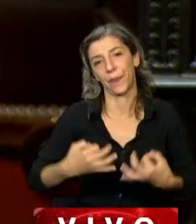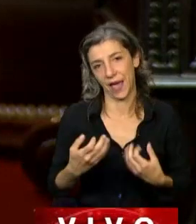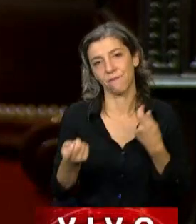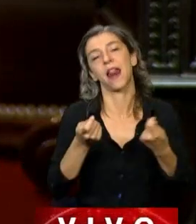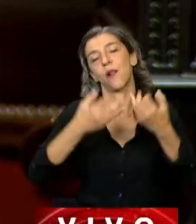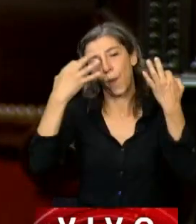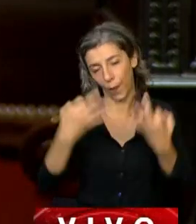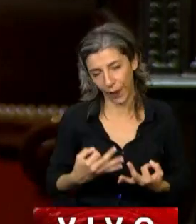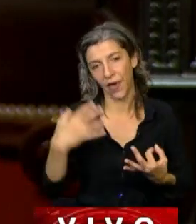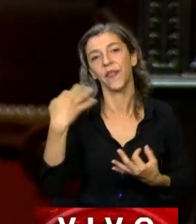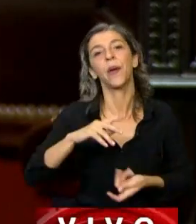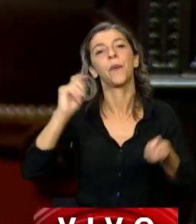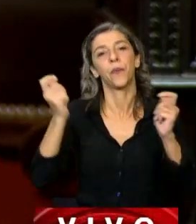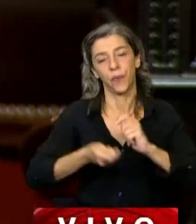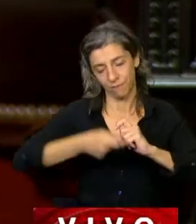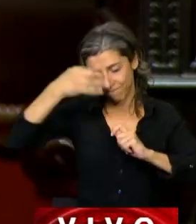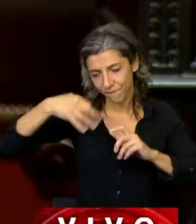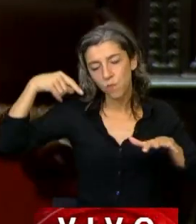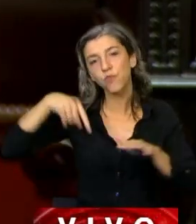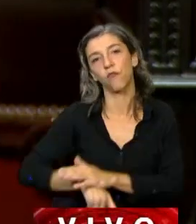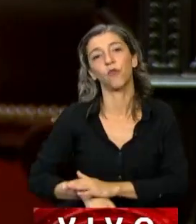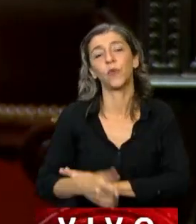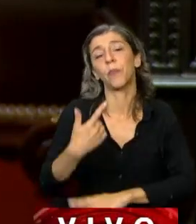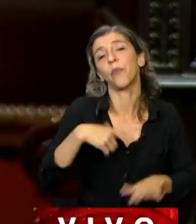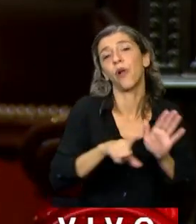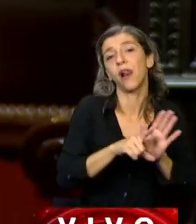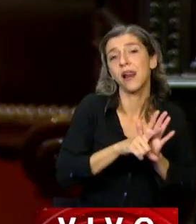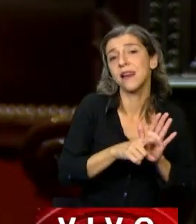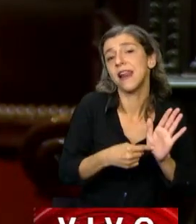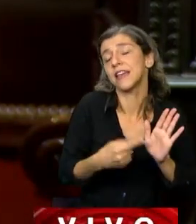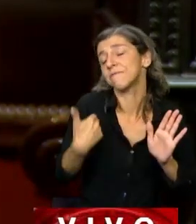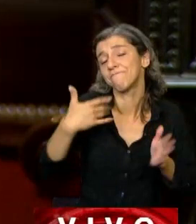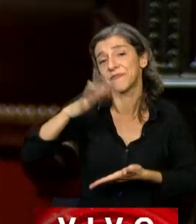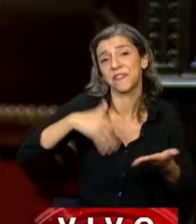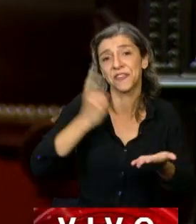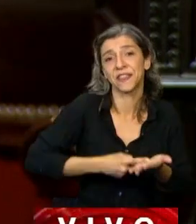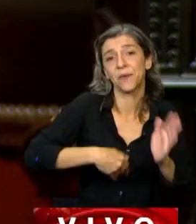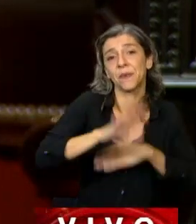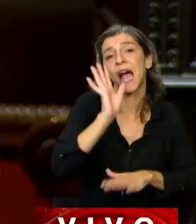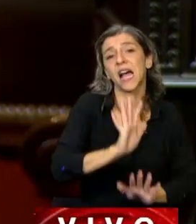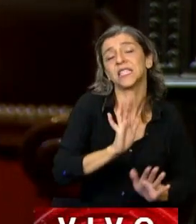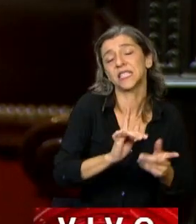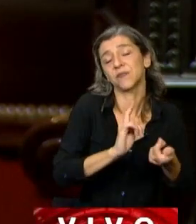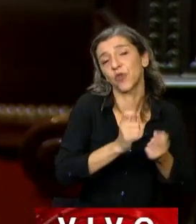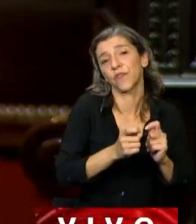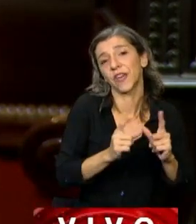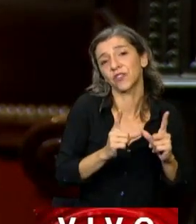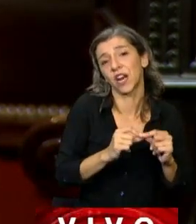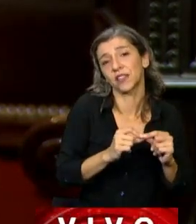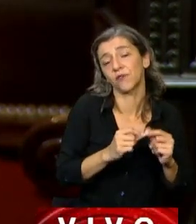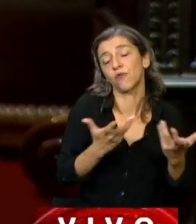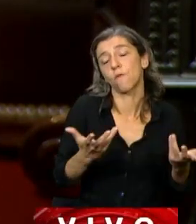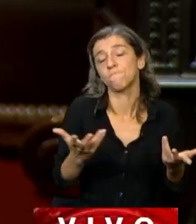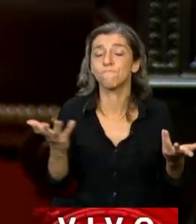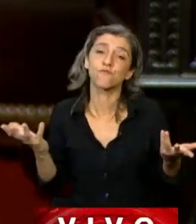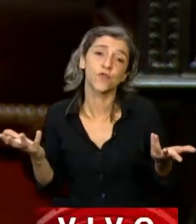Instalémoslo en el supuesto de que la ley se modifica como lo propone el dictamen de la mayoría, se modifica solo este artículo.